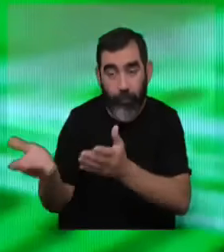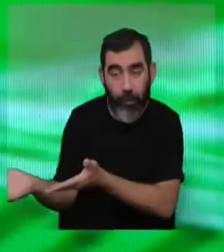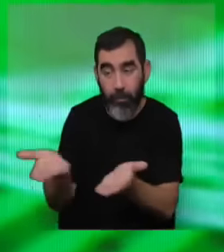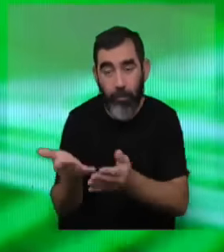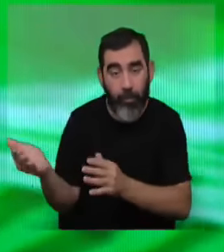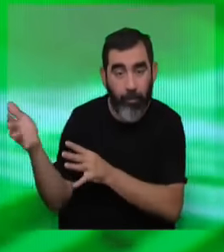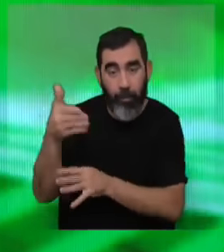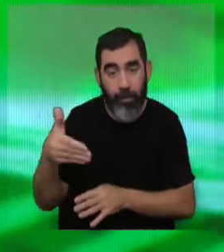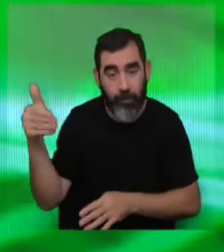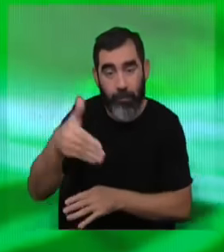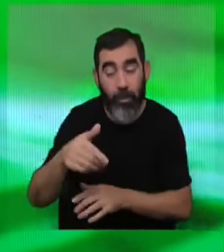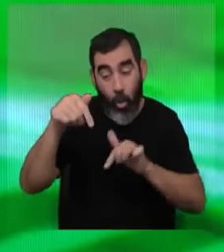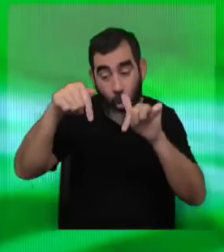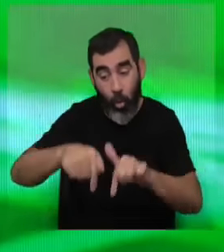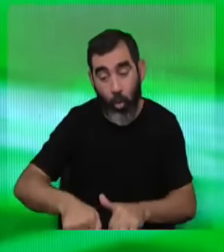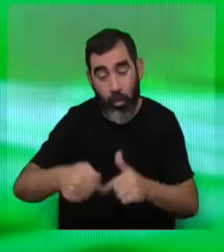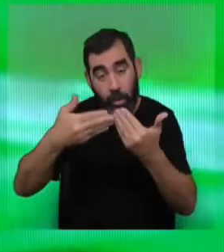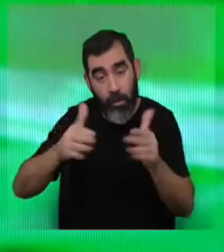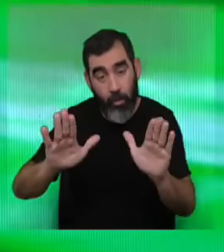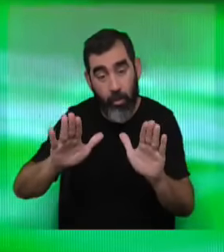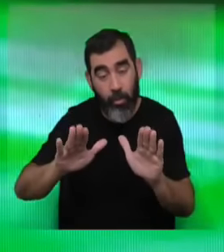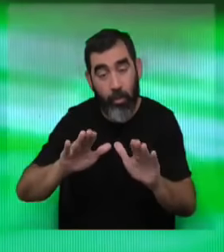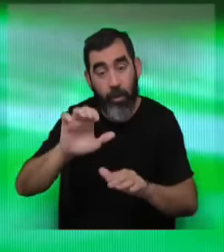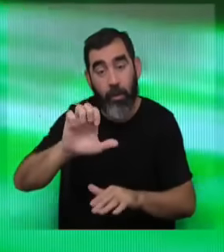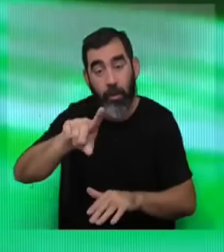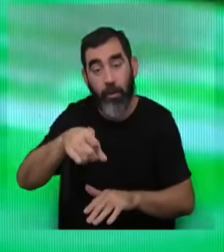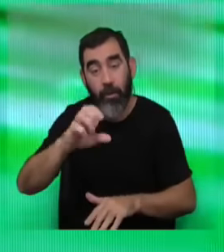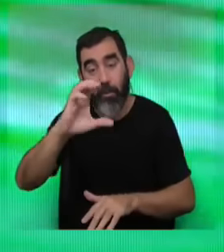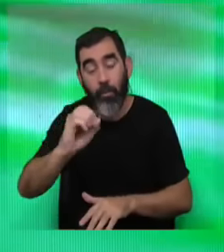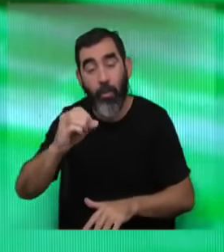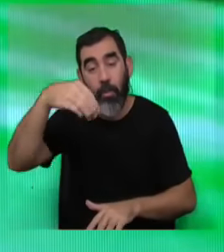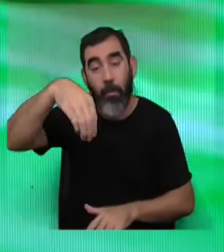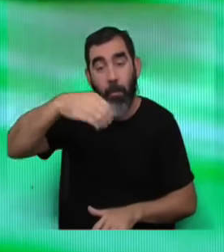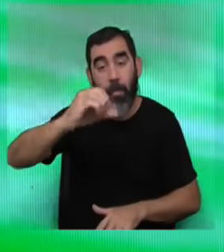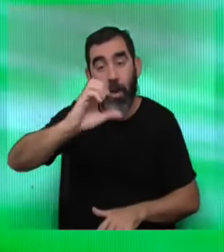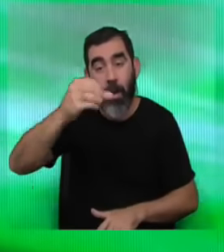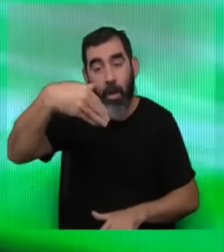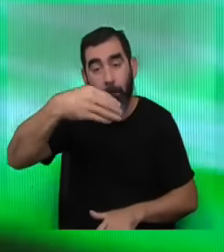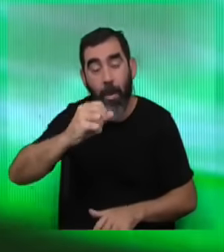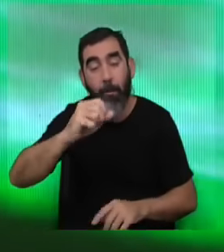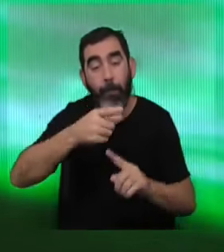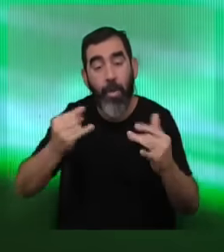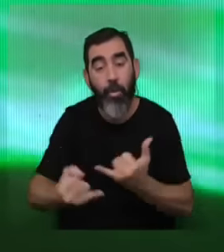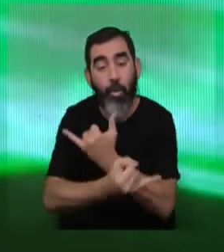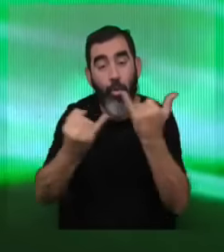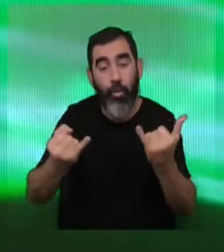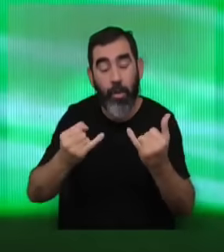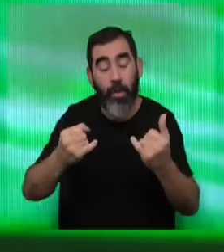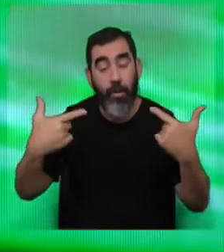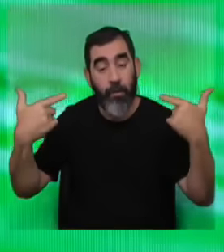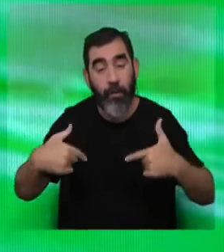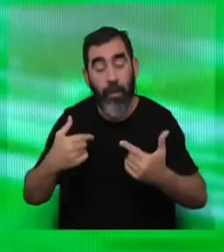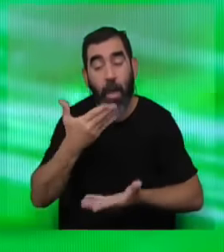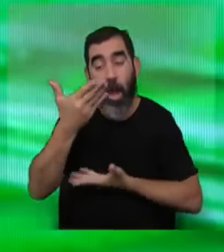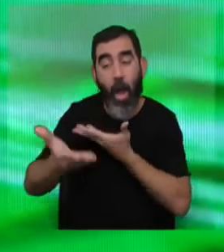participar a partir de hoy es la inauguración de la espom camba mediodía en el atri intendencia donde canta un tenor afro